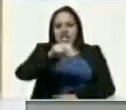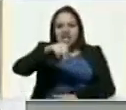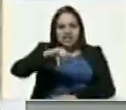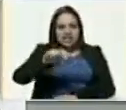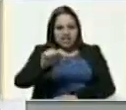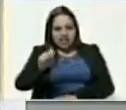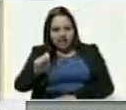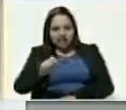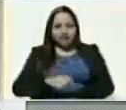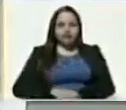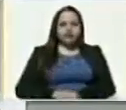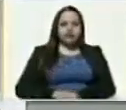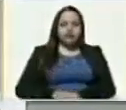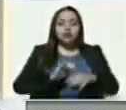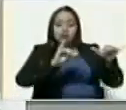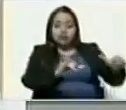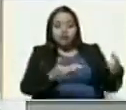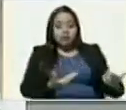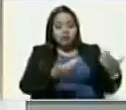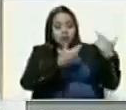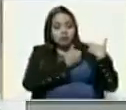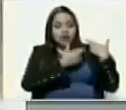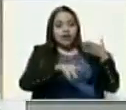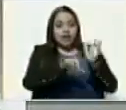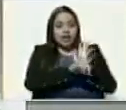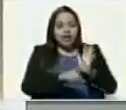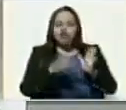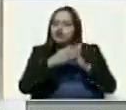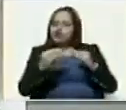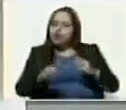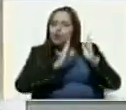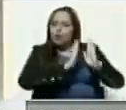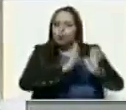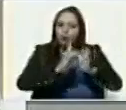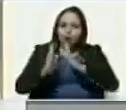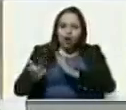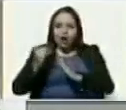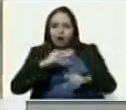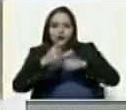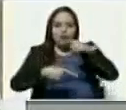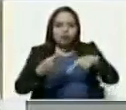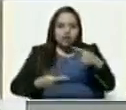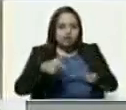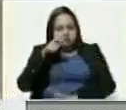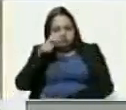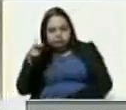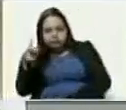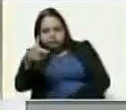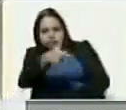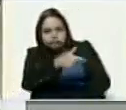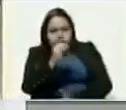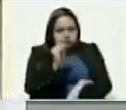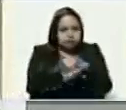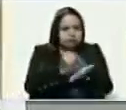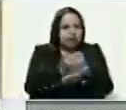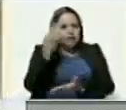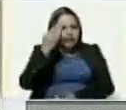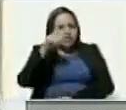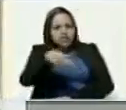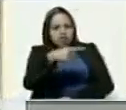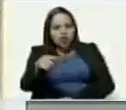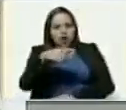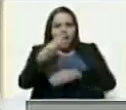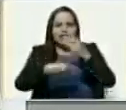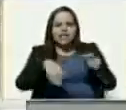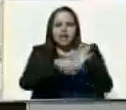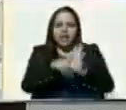supuesto, la autoridad tributaria, toda la infraestructura, estará en un proceso de supervisión para efecto de que se cumpla tal como está establecido.